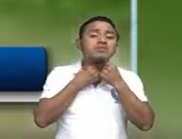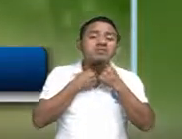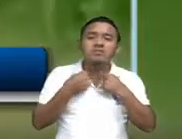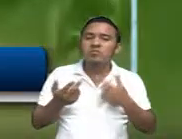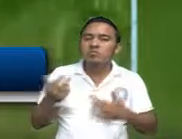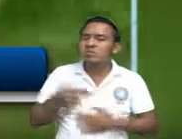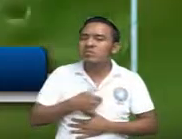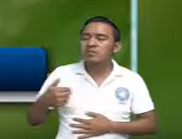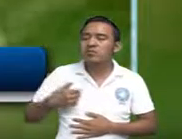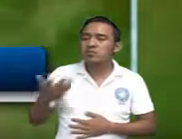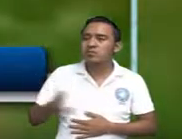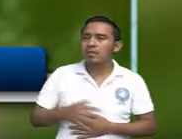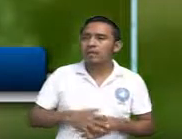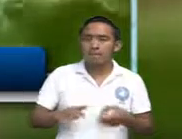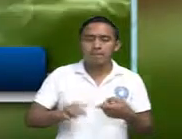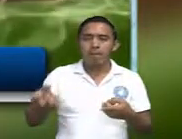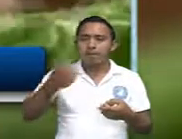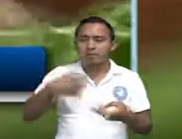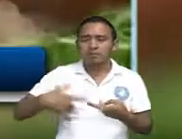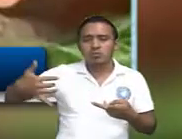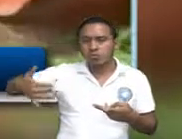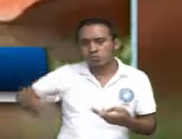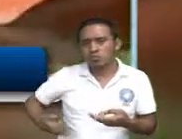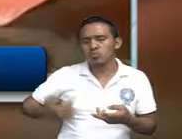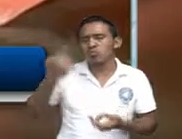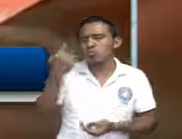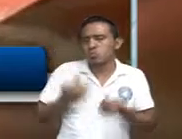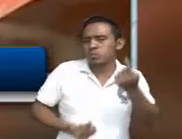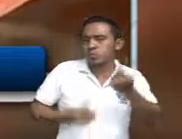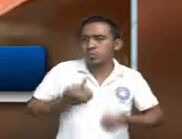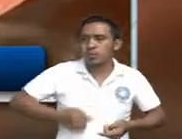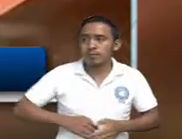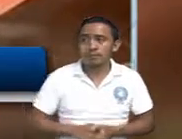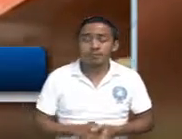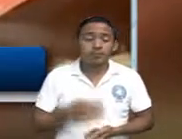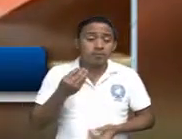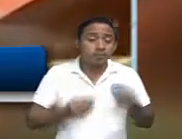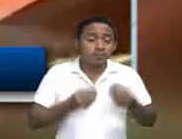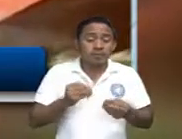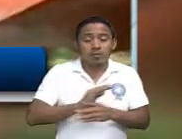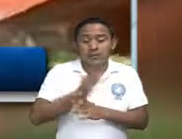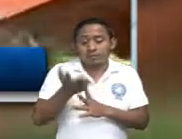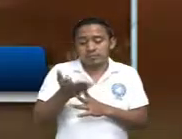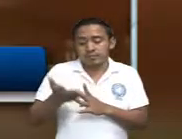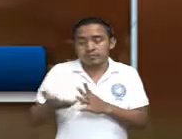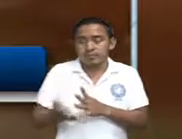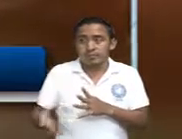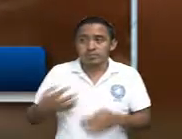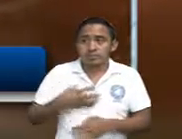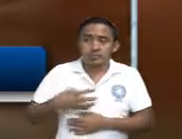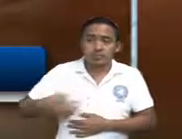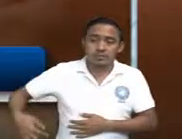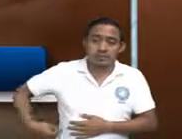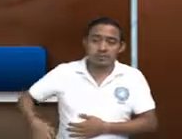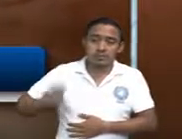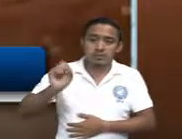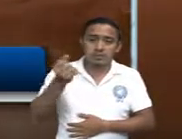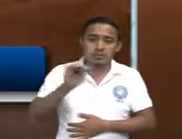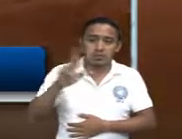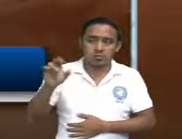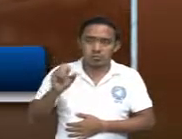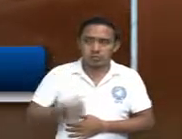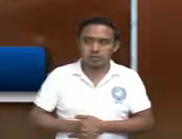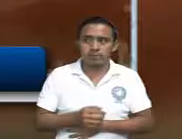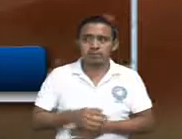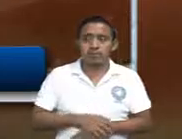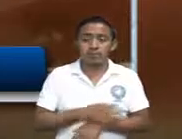esofágicas? Bien, cápsula, inyección. Está en dependencia de la fase, ¿no? De la cirrosis del paciente. Cuando el paciente está en una fase inicial y ya se